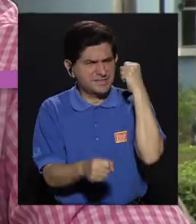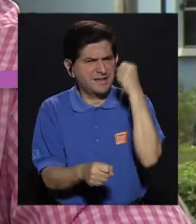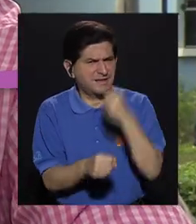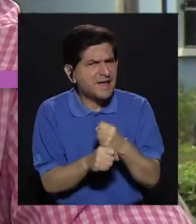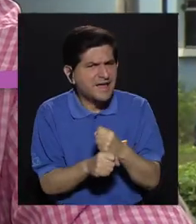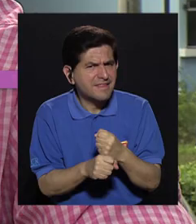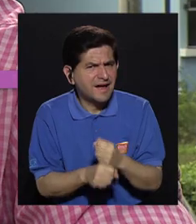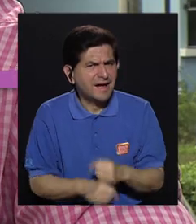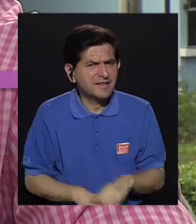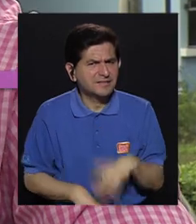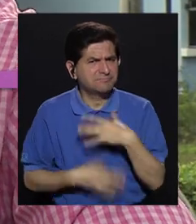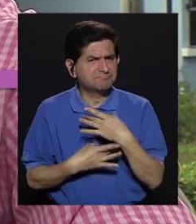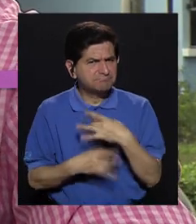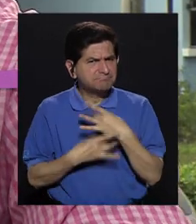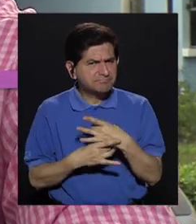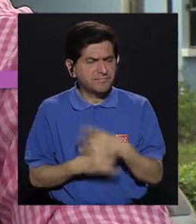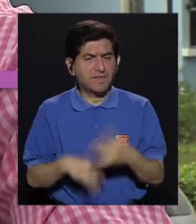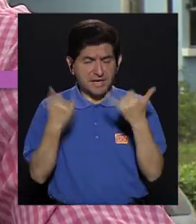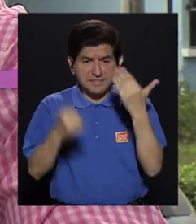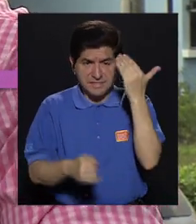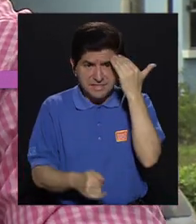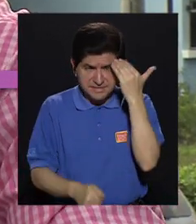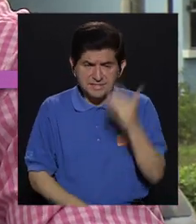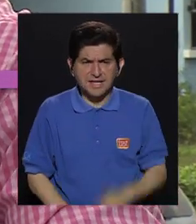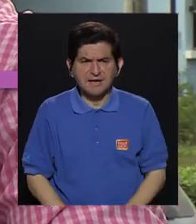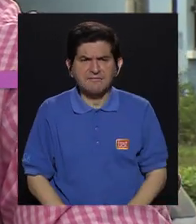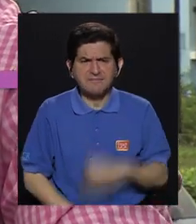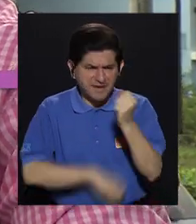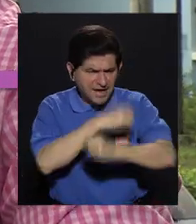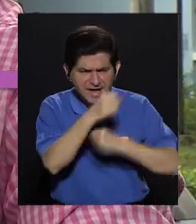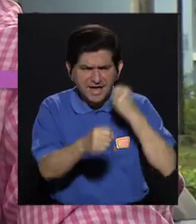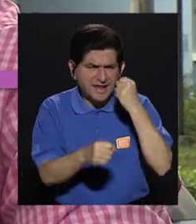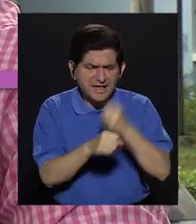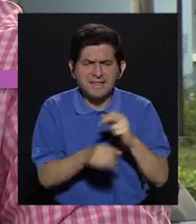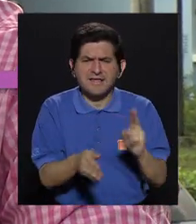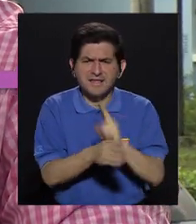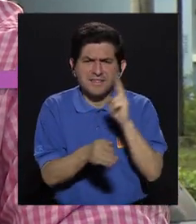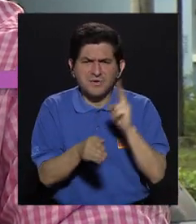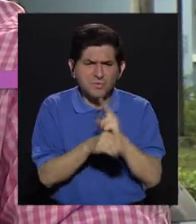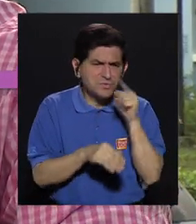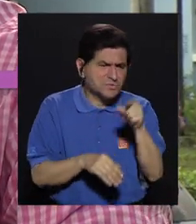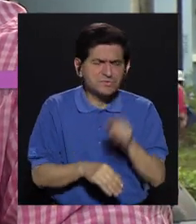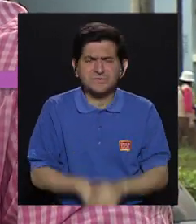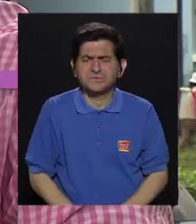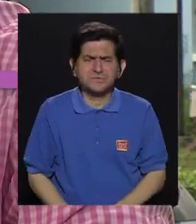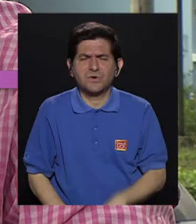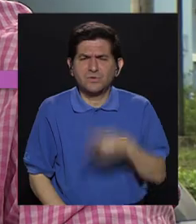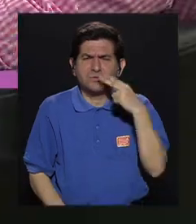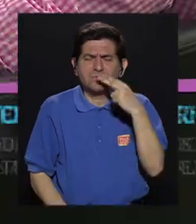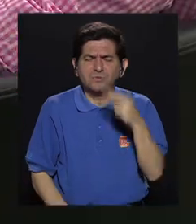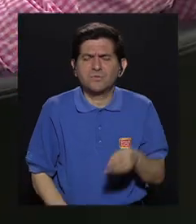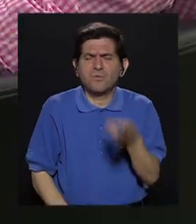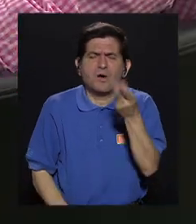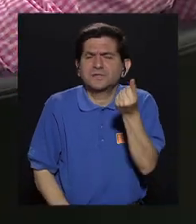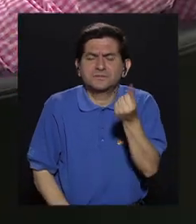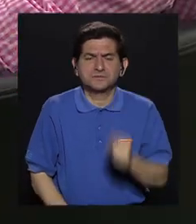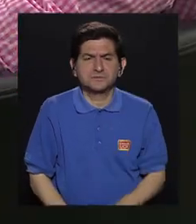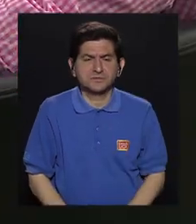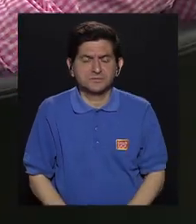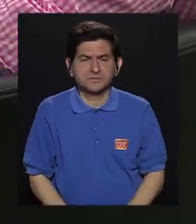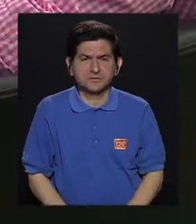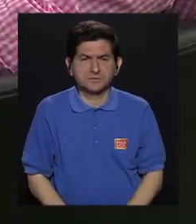la edad me llama la atención. ¿Se tiene cuantificada la edad promedio de consumo de esta sustancia? Se tiene